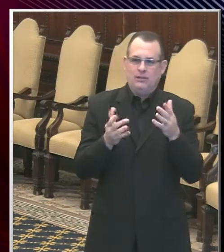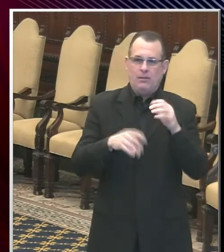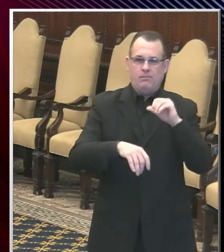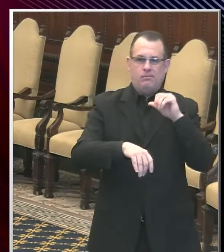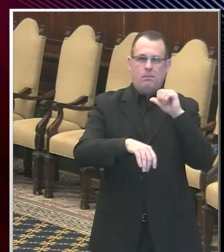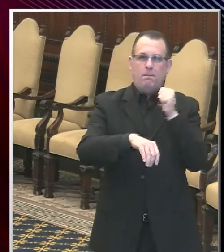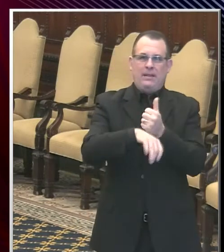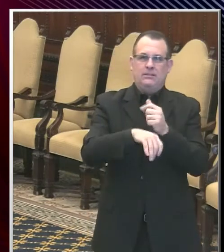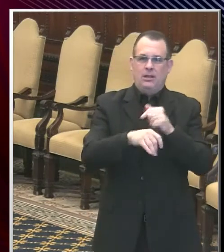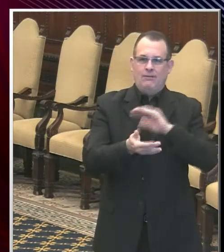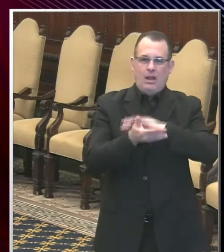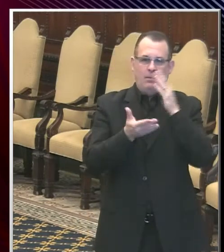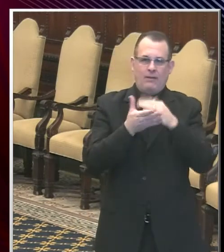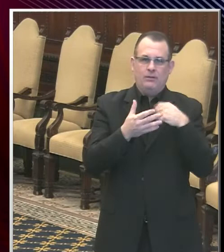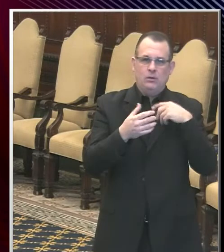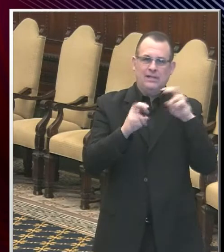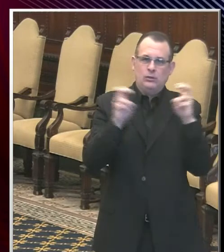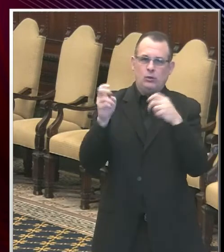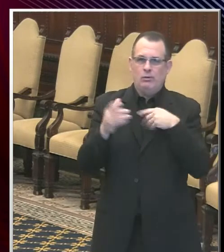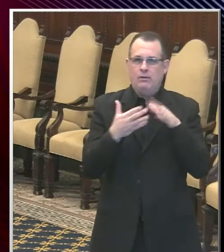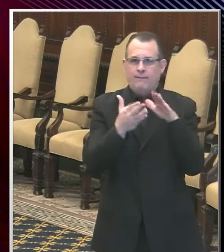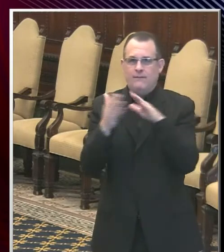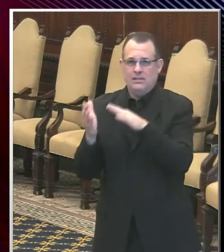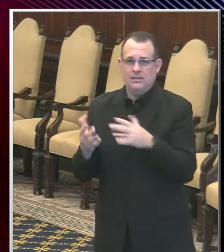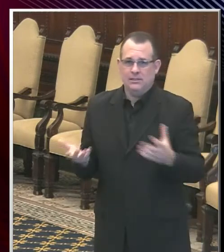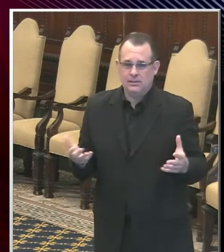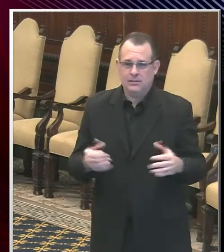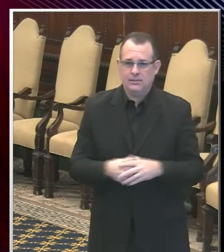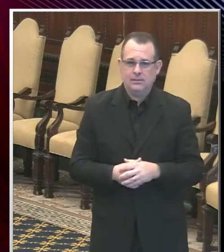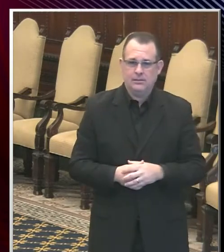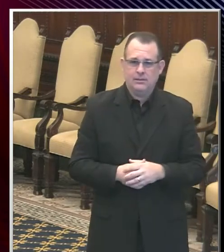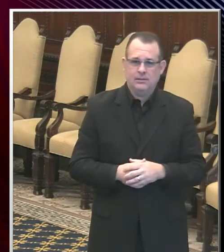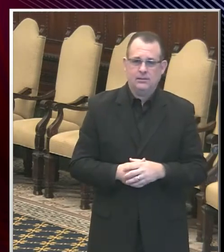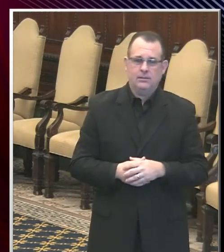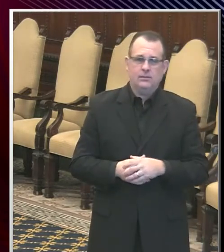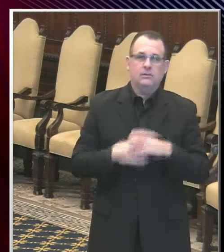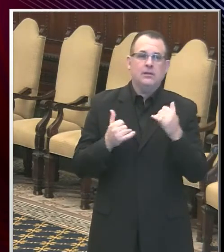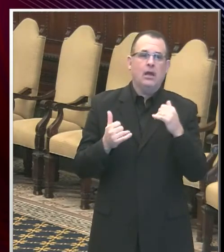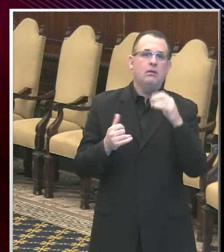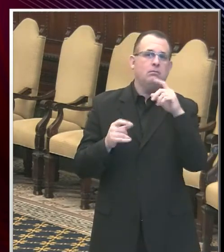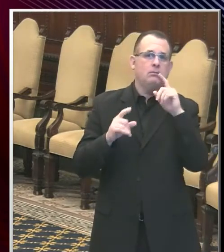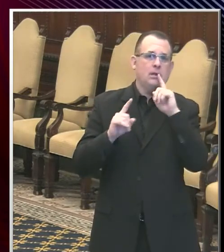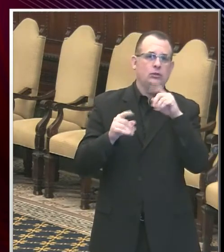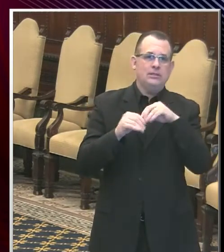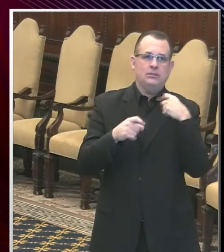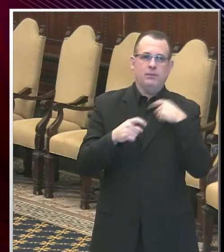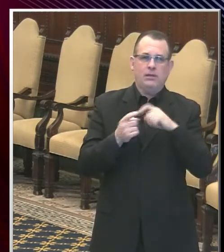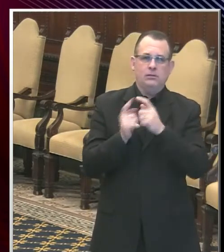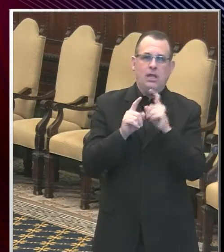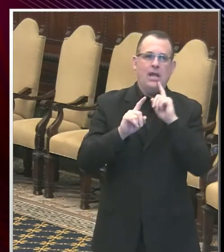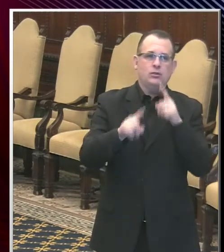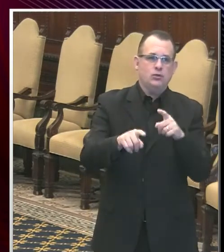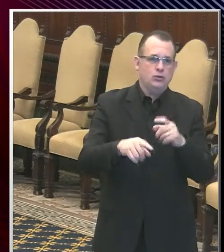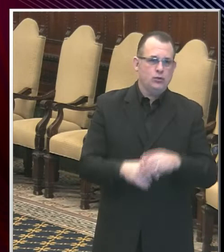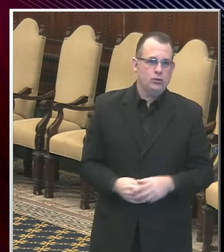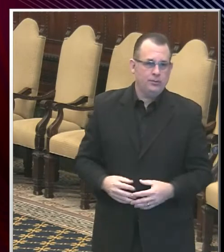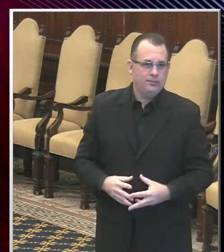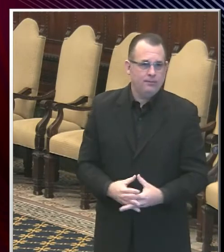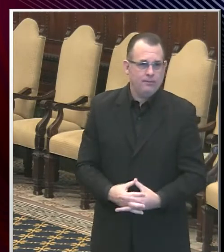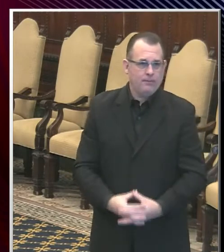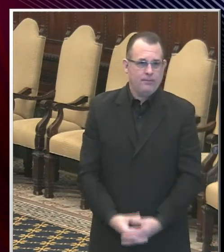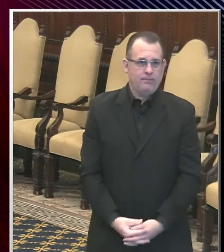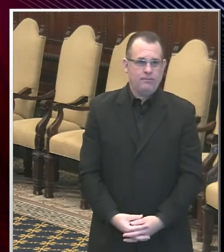of problems that we're facing. Bueno, lo que estamos tratando de hacer es algo balanceado. Vamos a tratar de hacer que